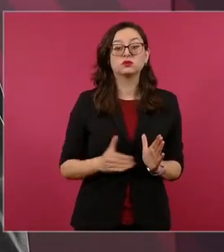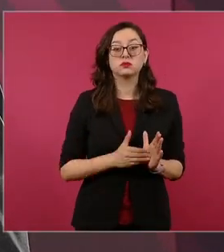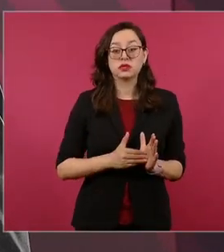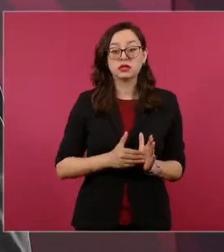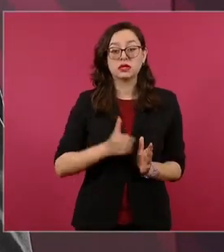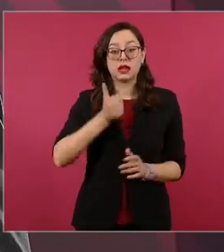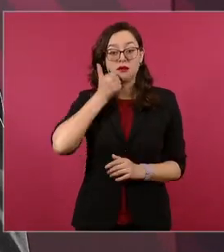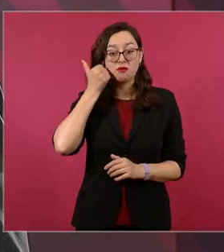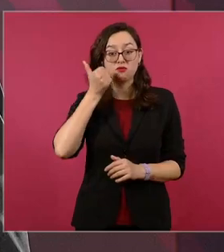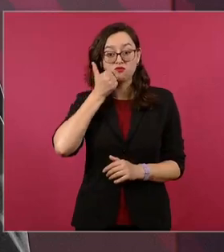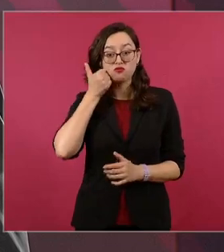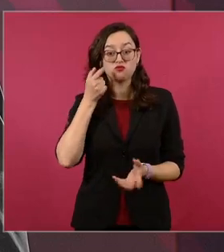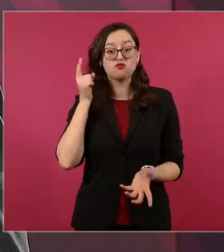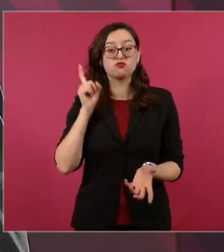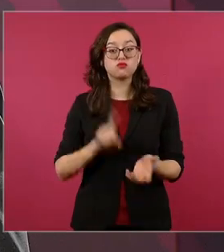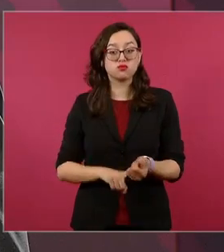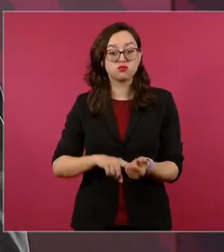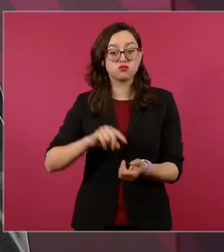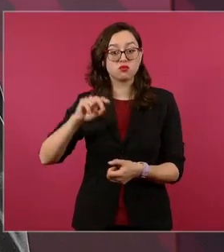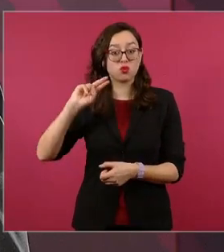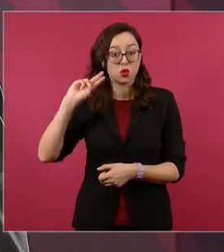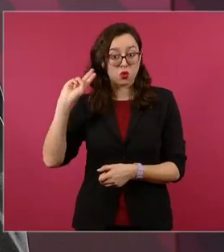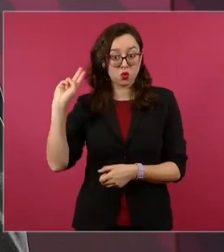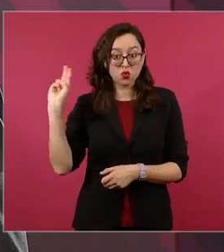estudiantes universitarios